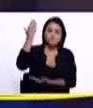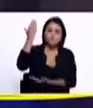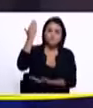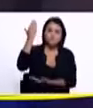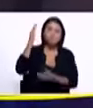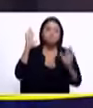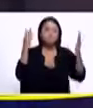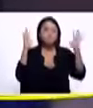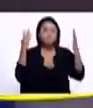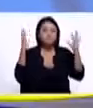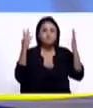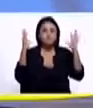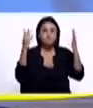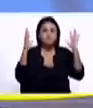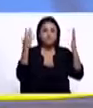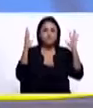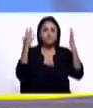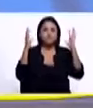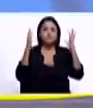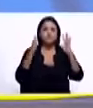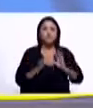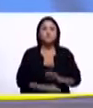Rivas.